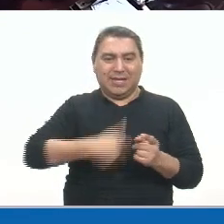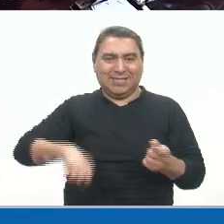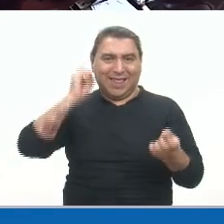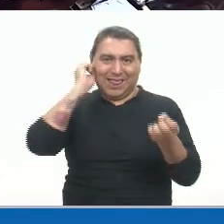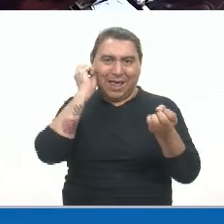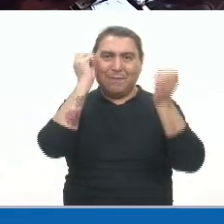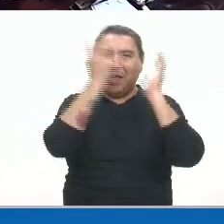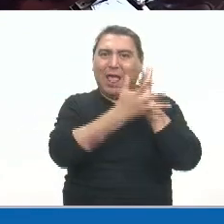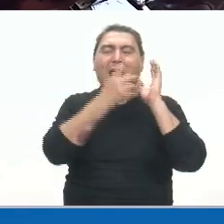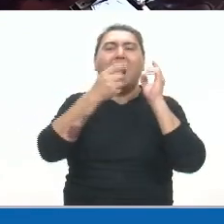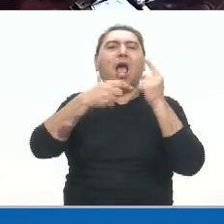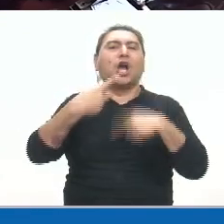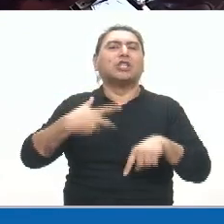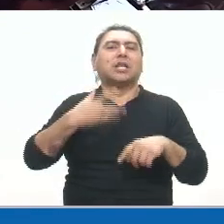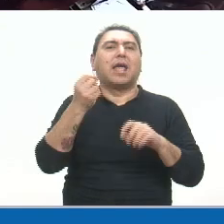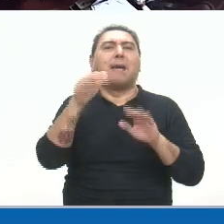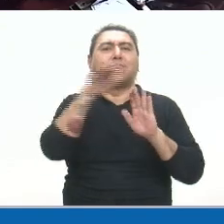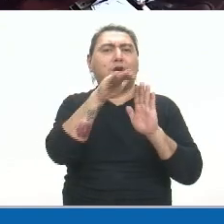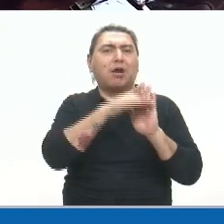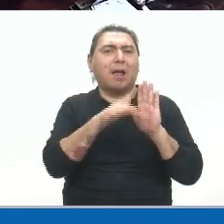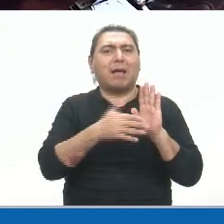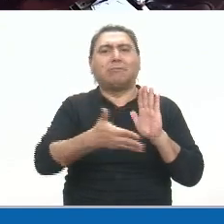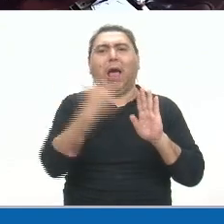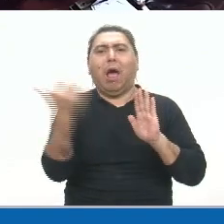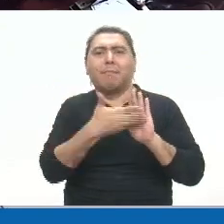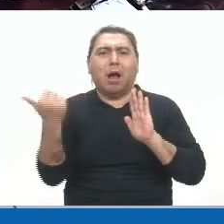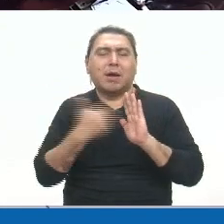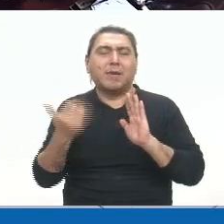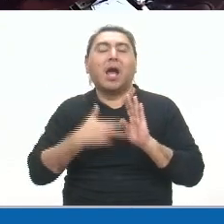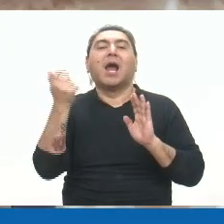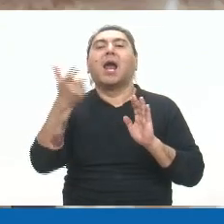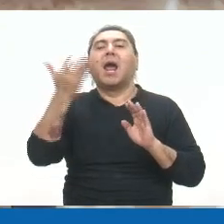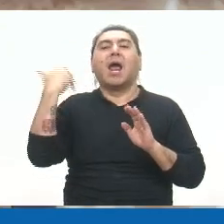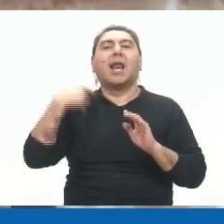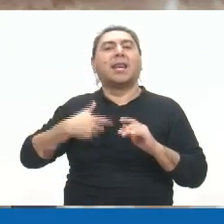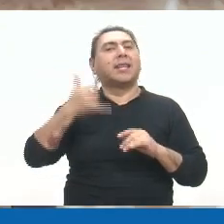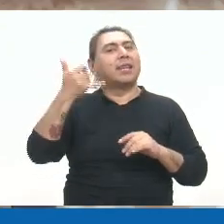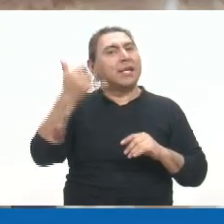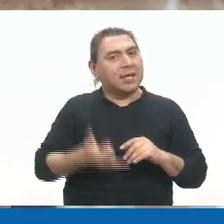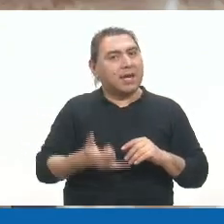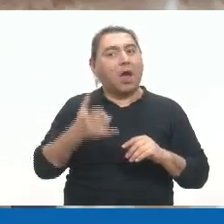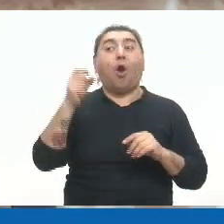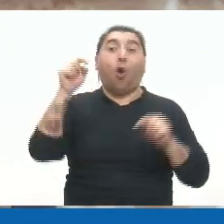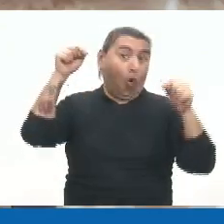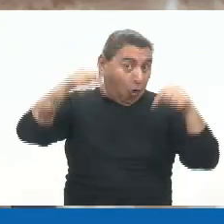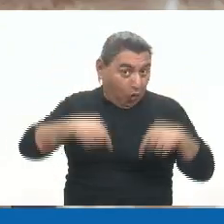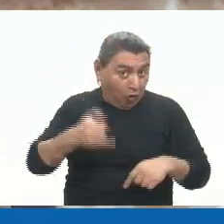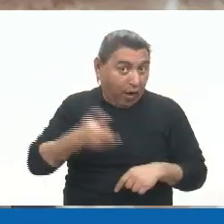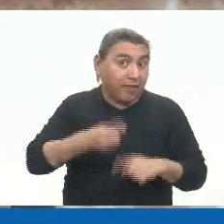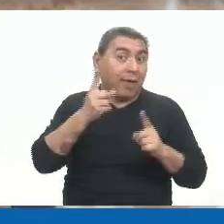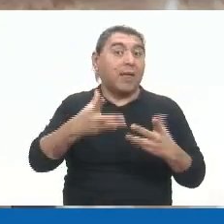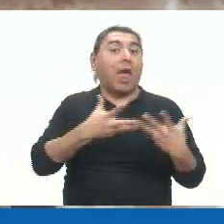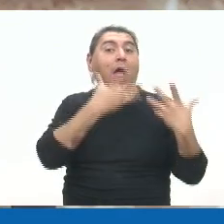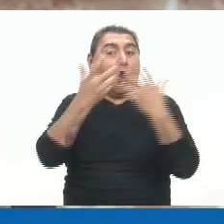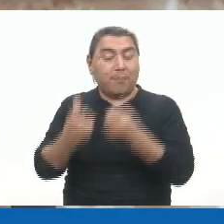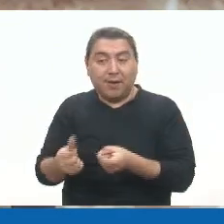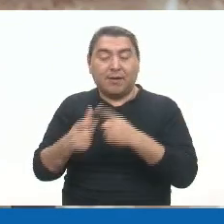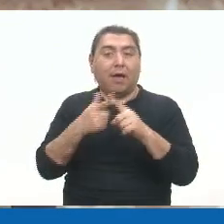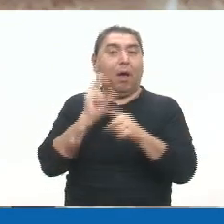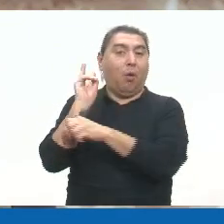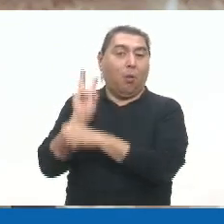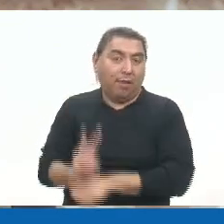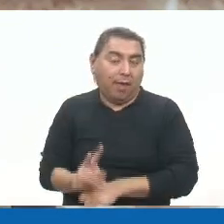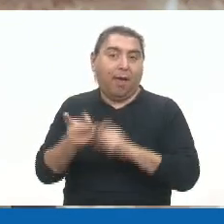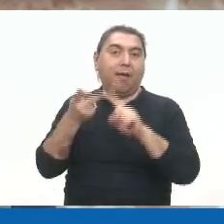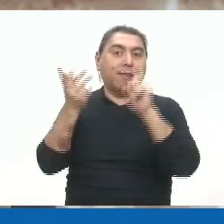cuanto a todos los programas que tienden o tendían a acompañar a resguardar